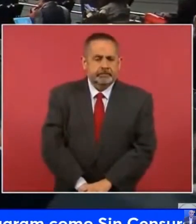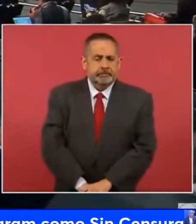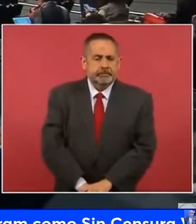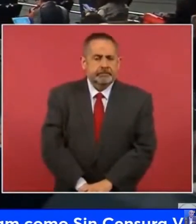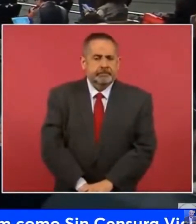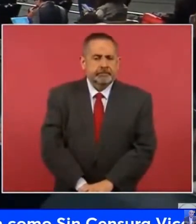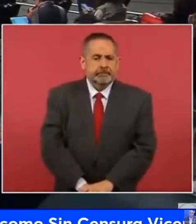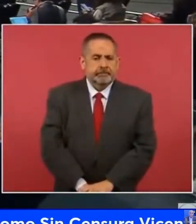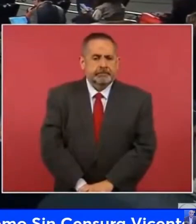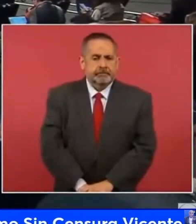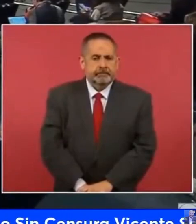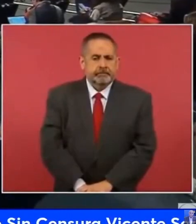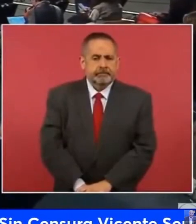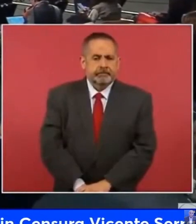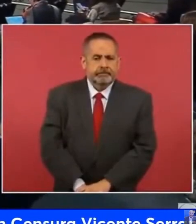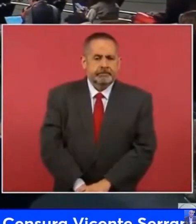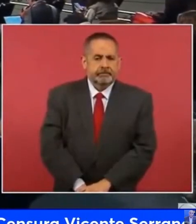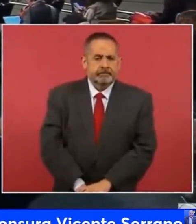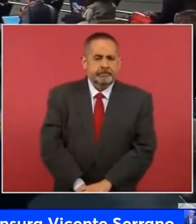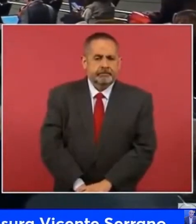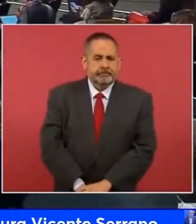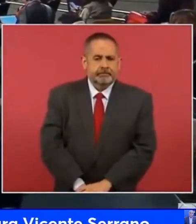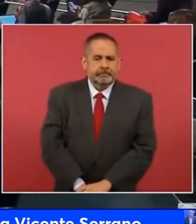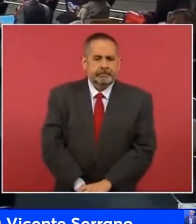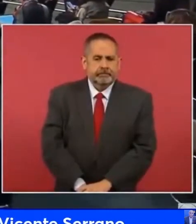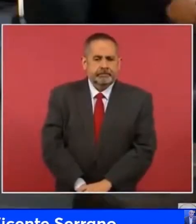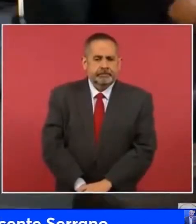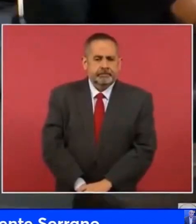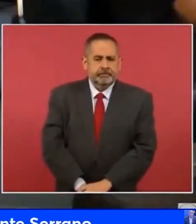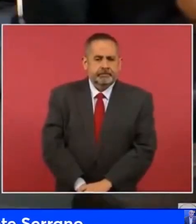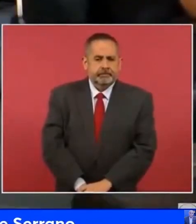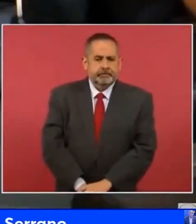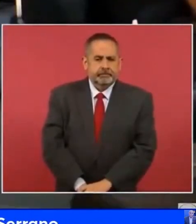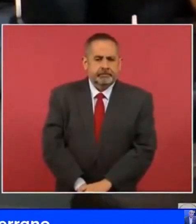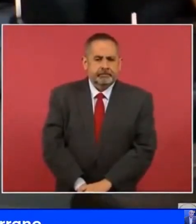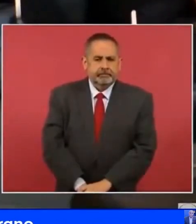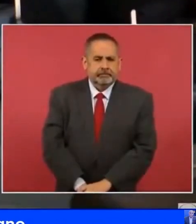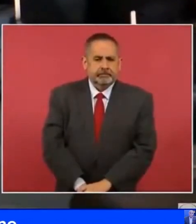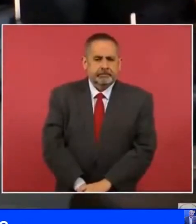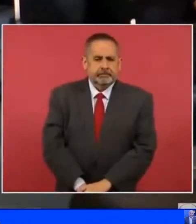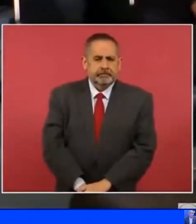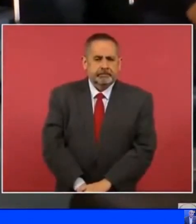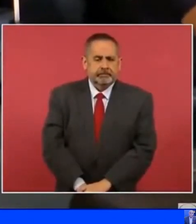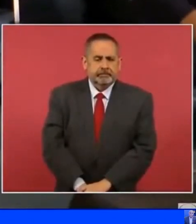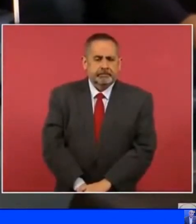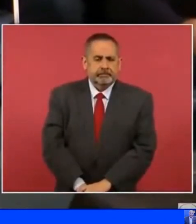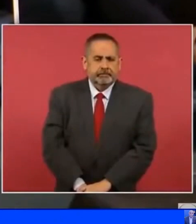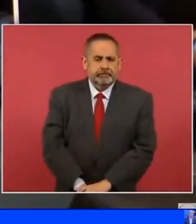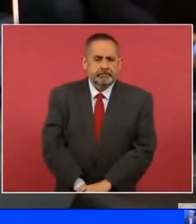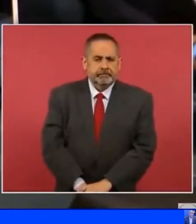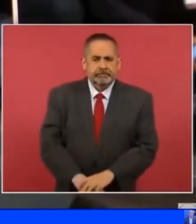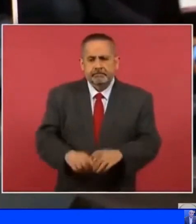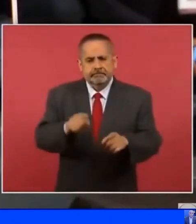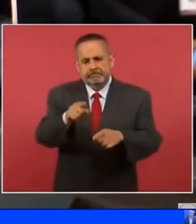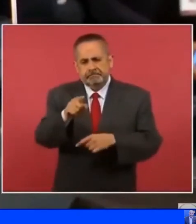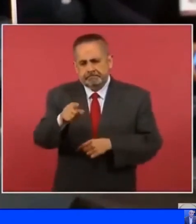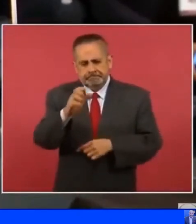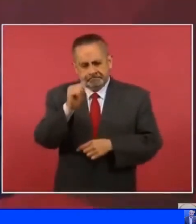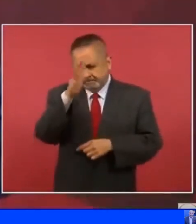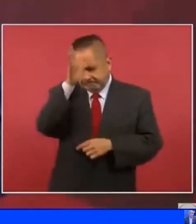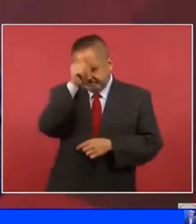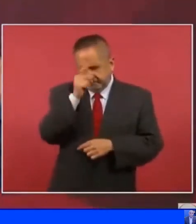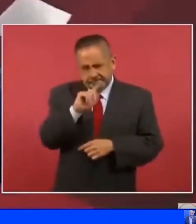los cárteles mexicanos de la droga como organizaciones terroristas? Pues que no estoy de acuerdo y